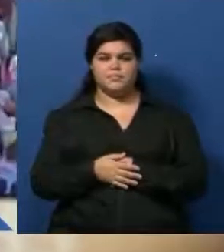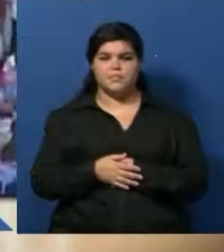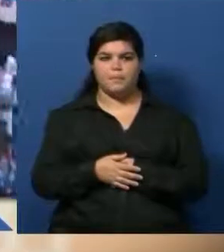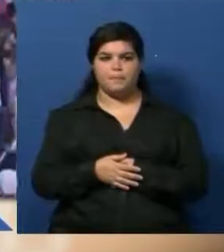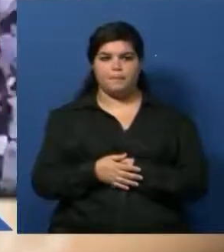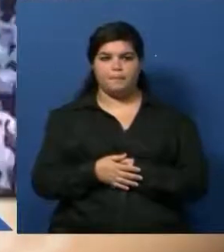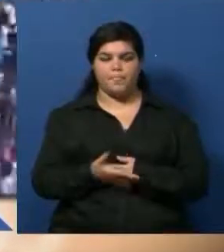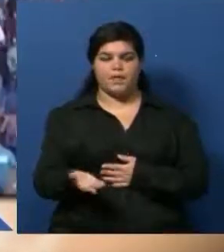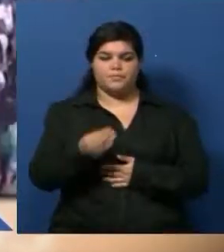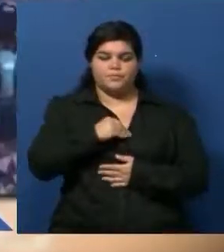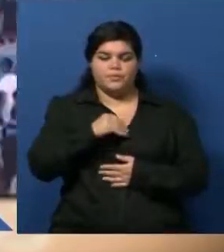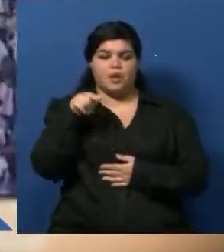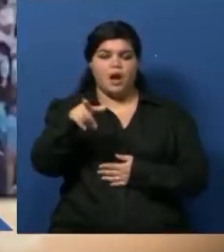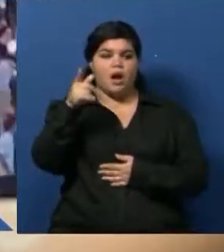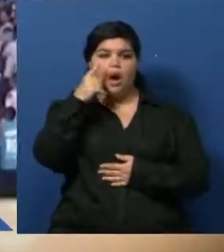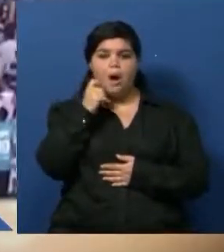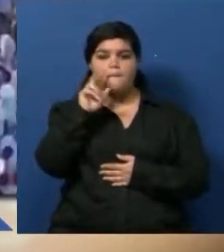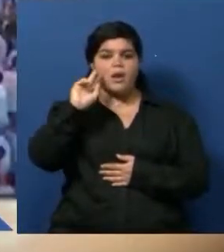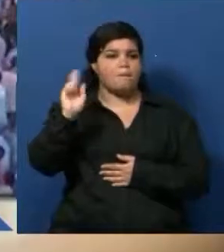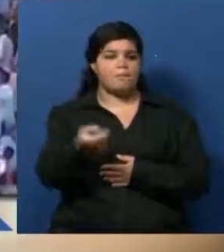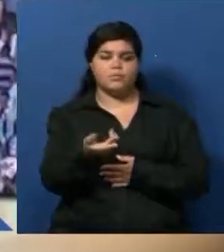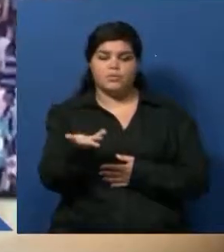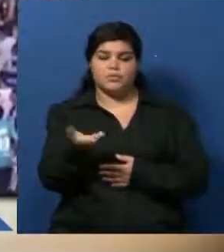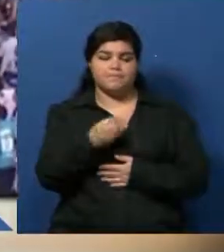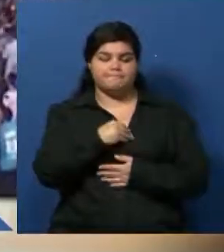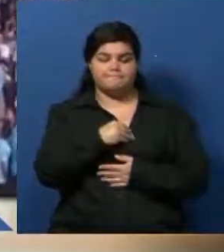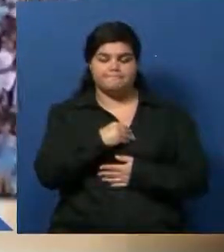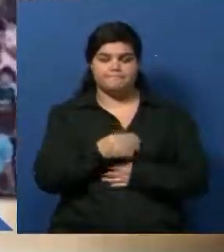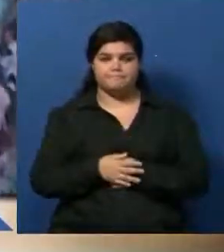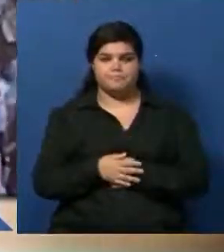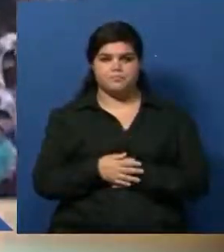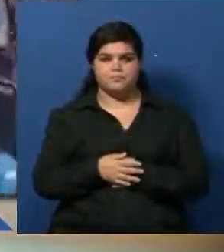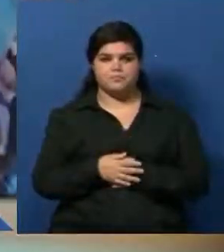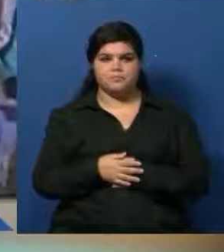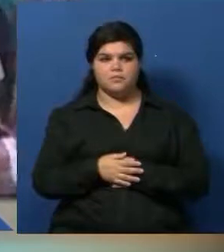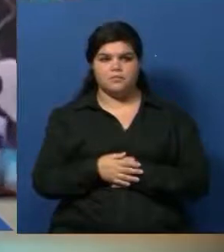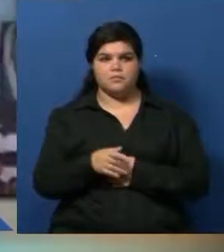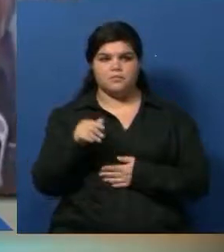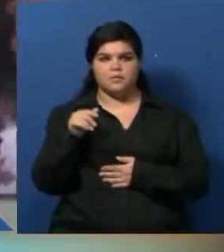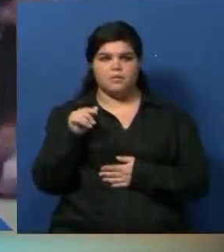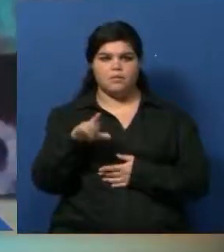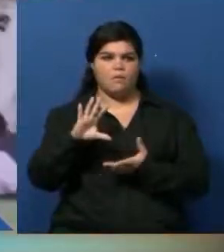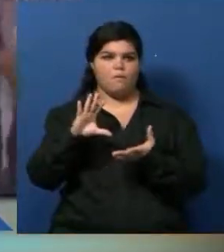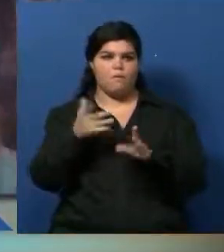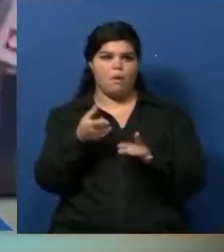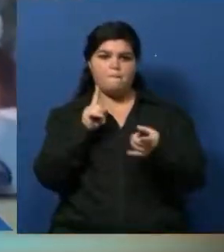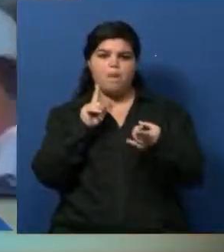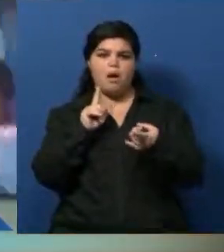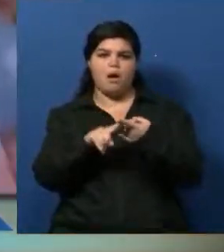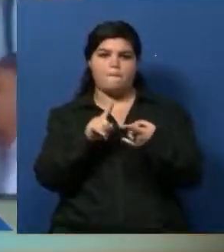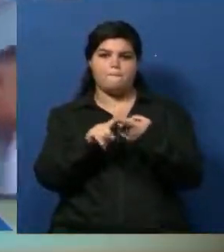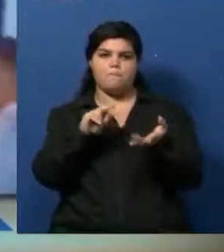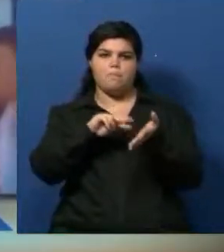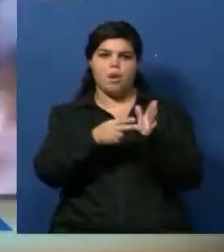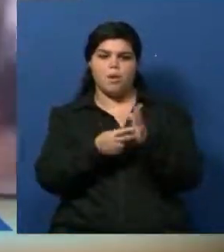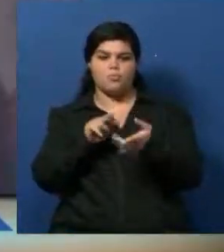Lamentablemente el chico falleció, lamentablemente una cuestión personal se trasladó a una